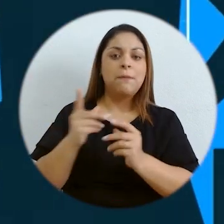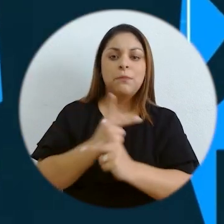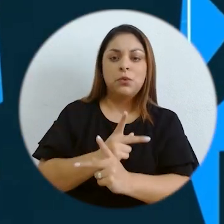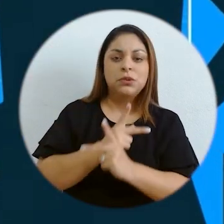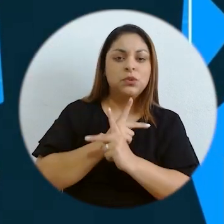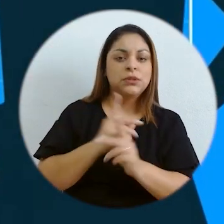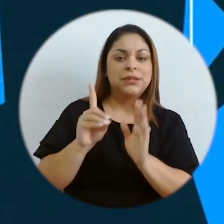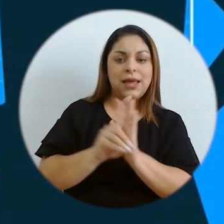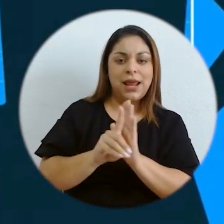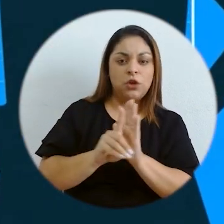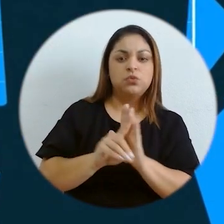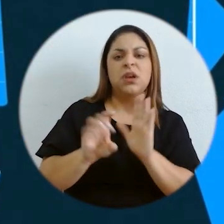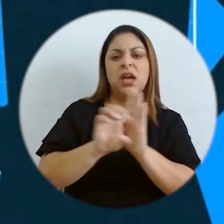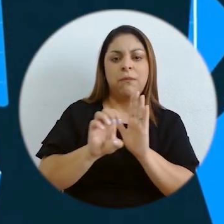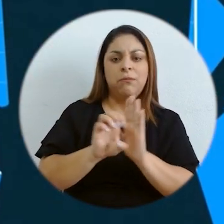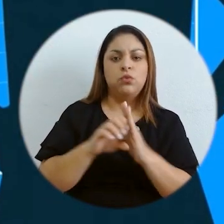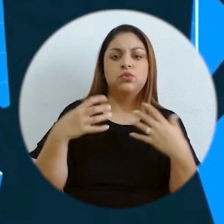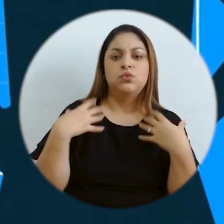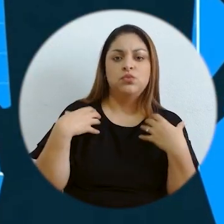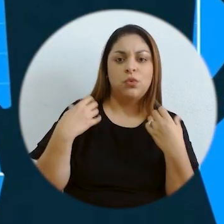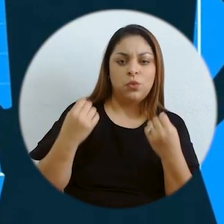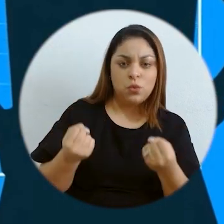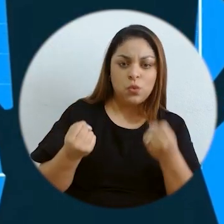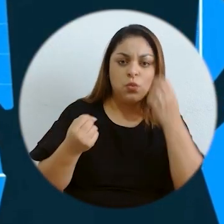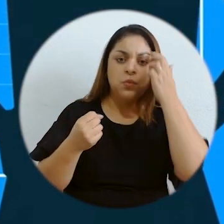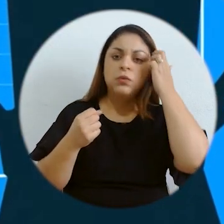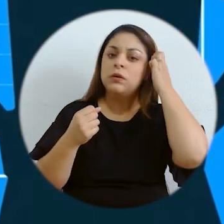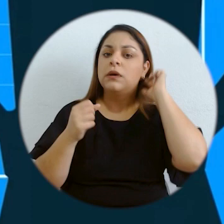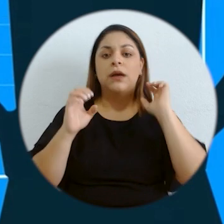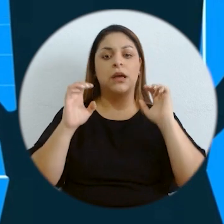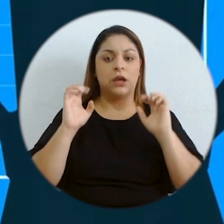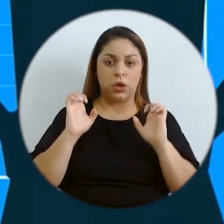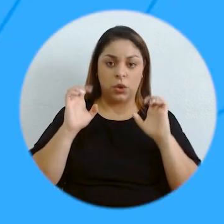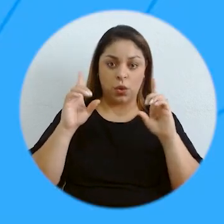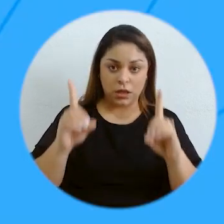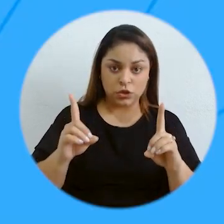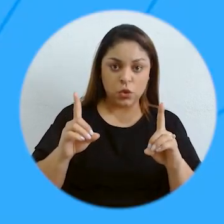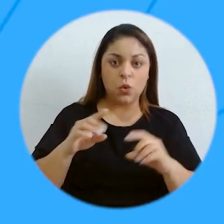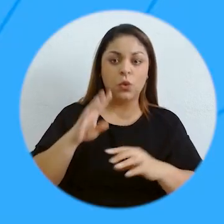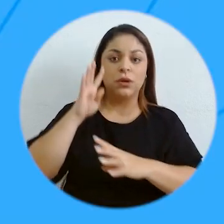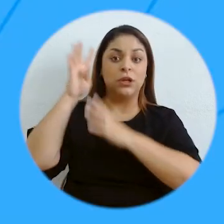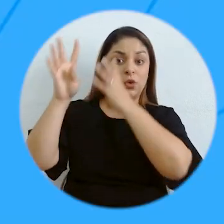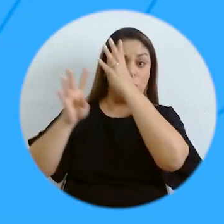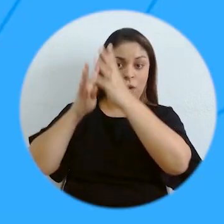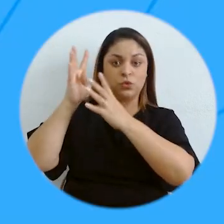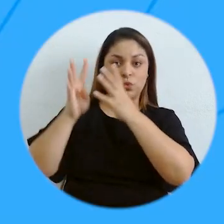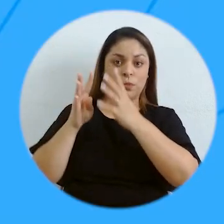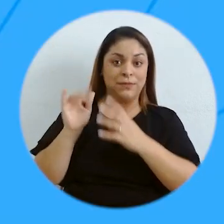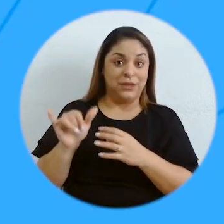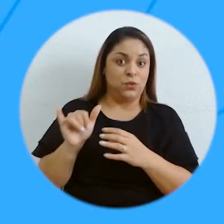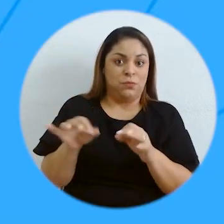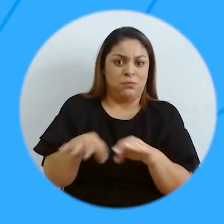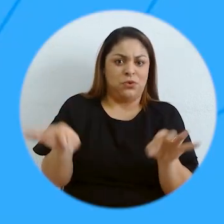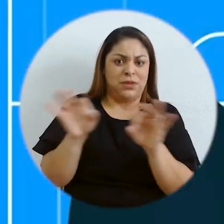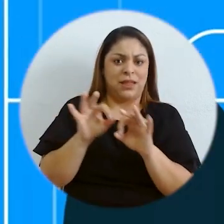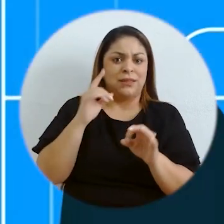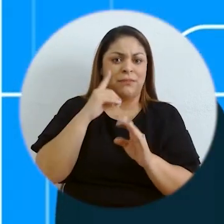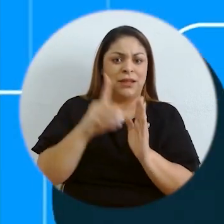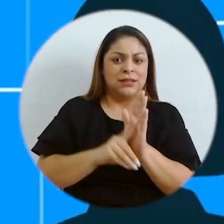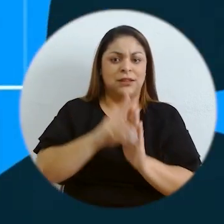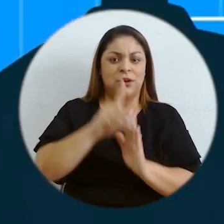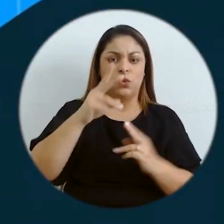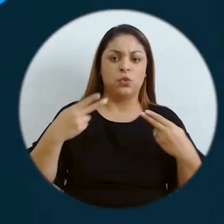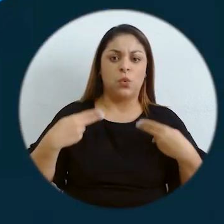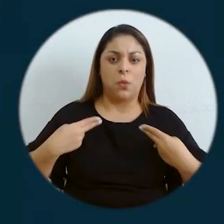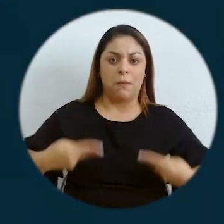los ciudadanos, por ejemplo, la sanidad, la educación, la innovación, cuestiones que son